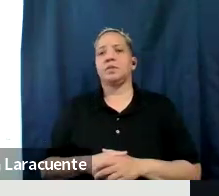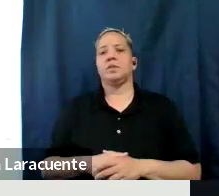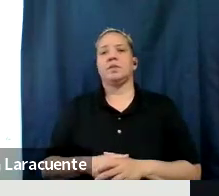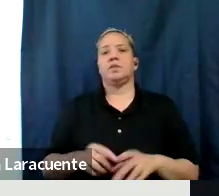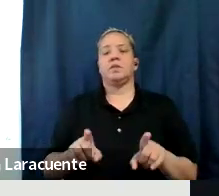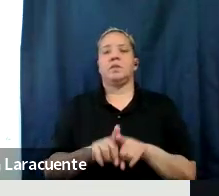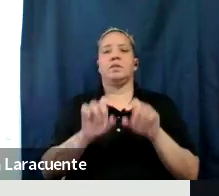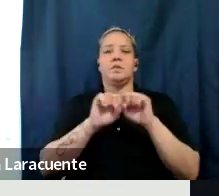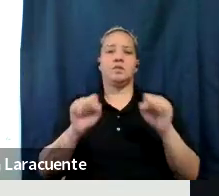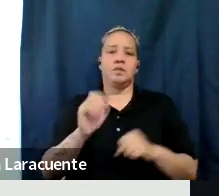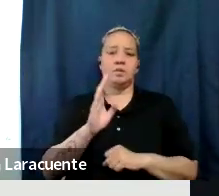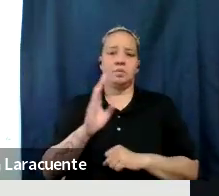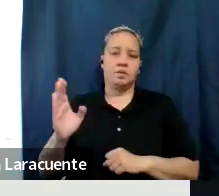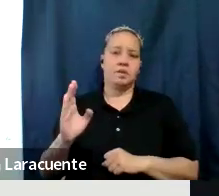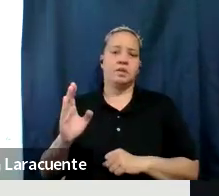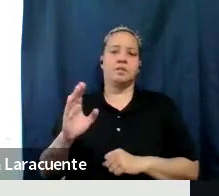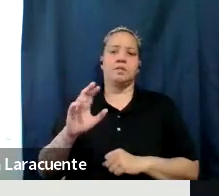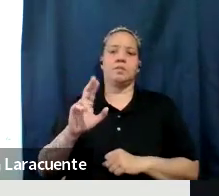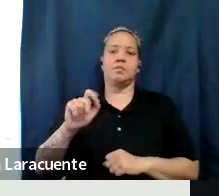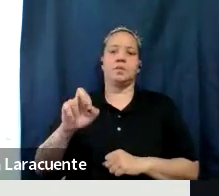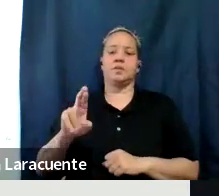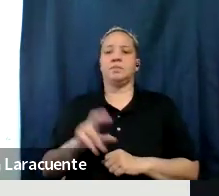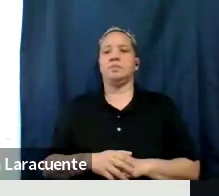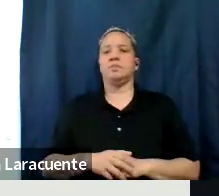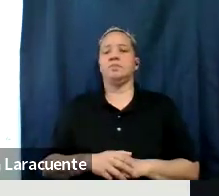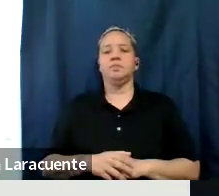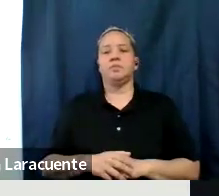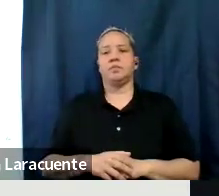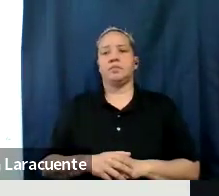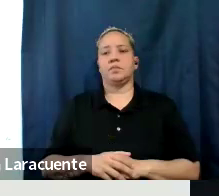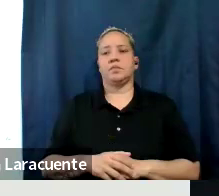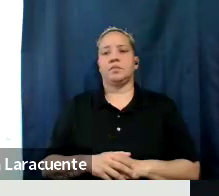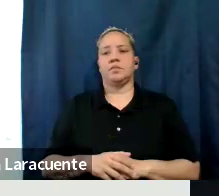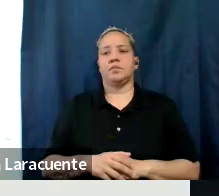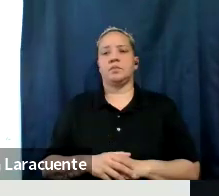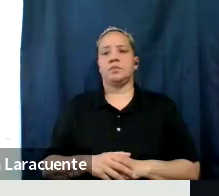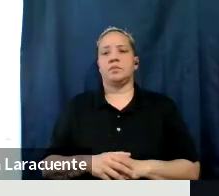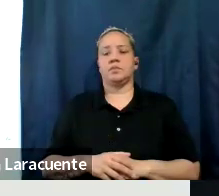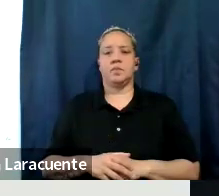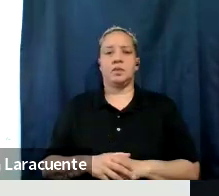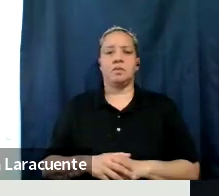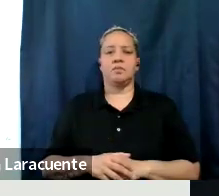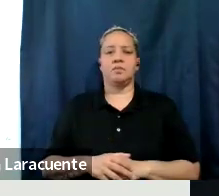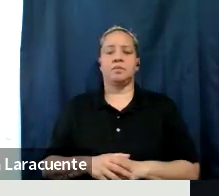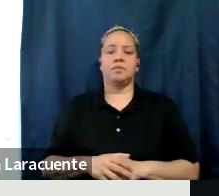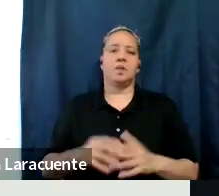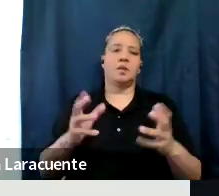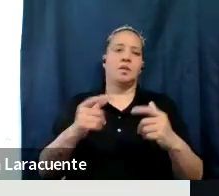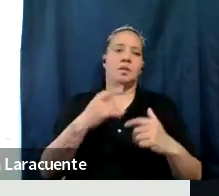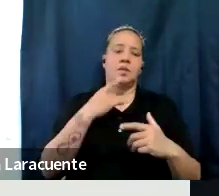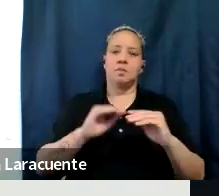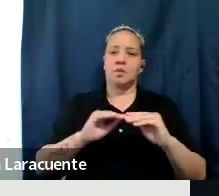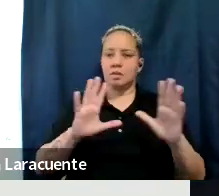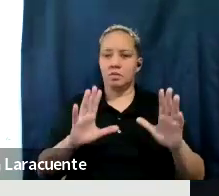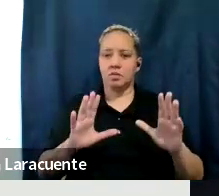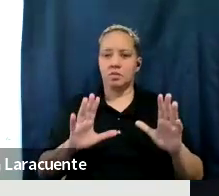de bibliotecas de la UPR. Quiero también decir, y lo quiero decir en muy alto y muy claro, que yo, no,